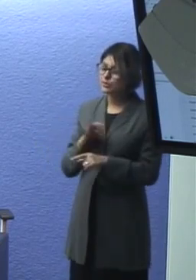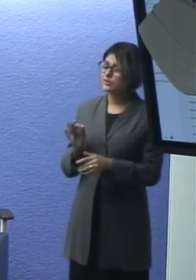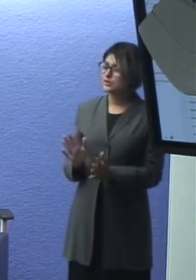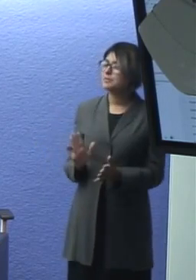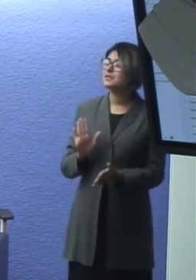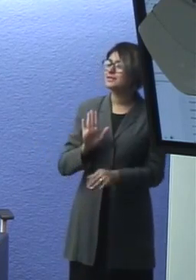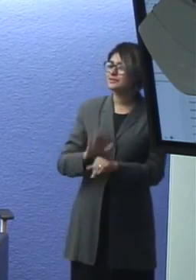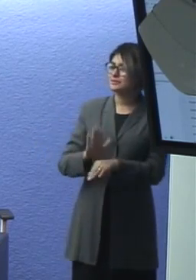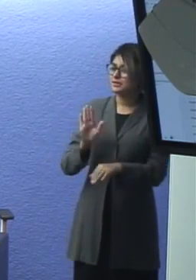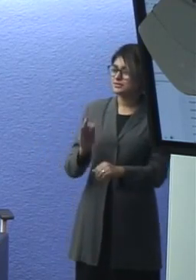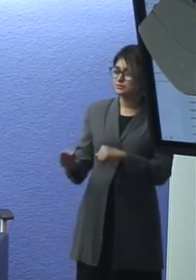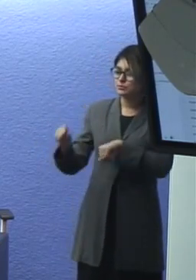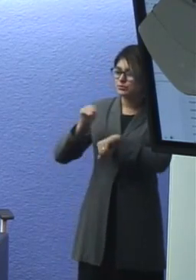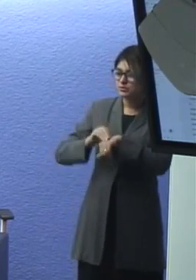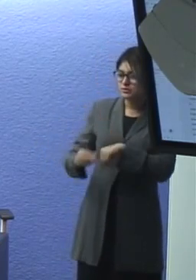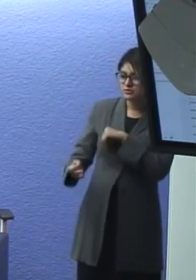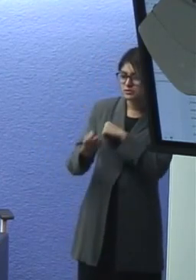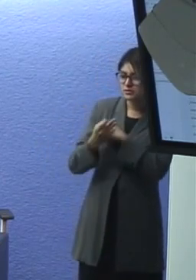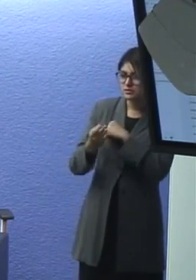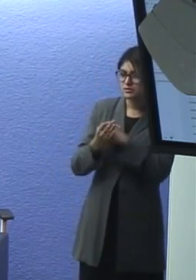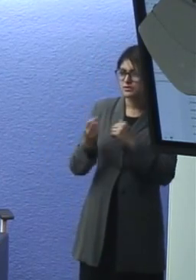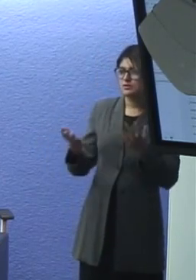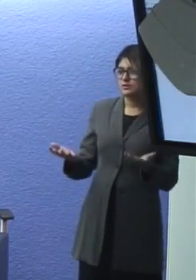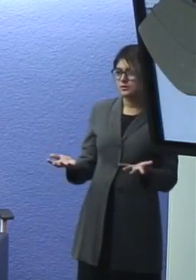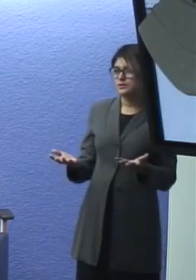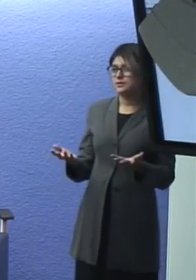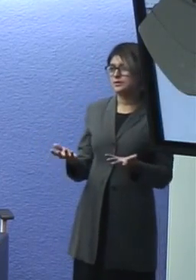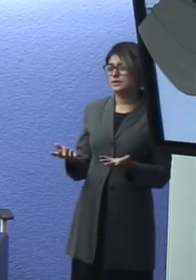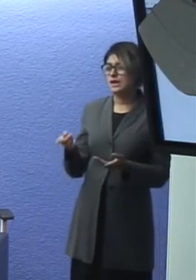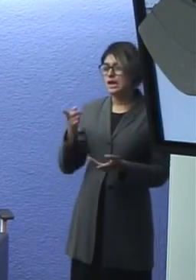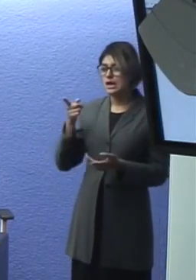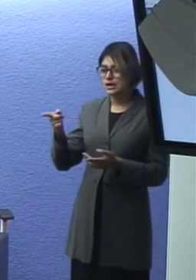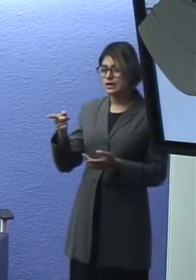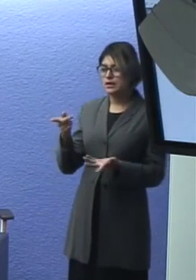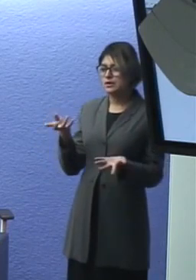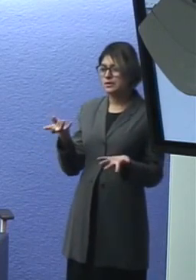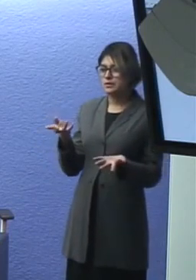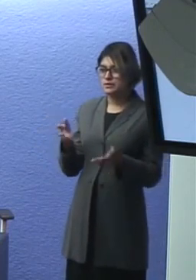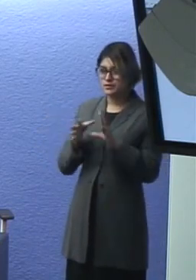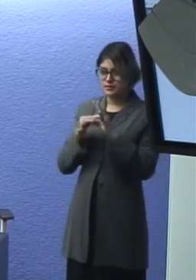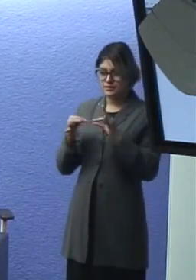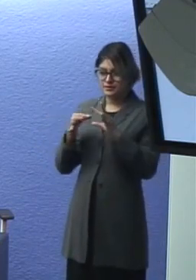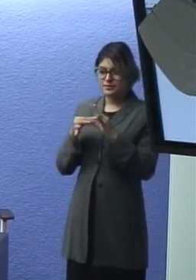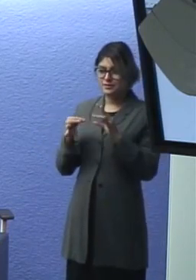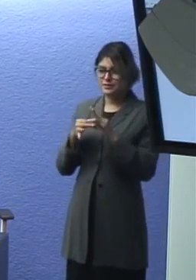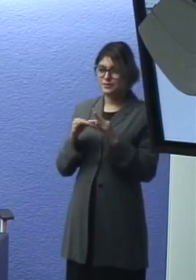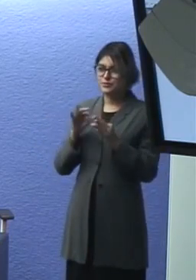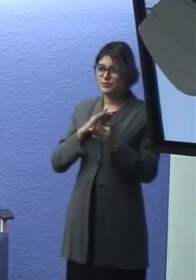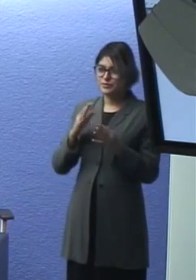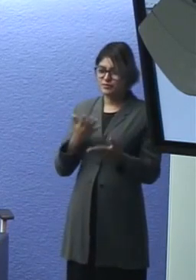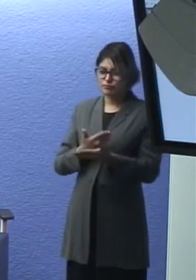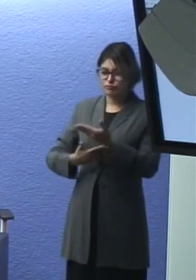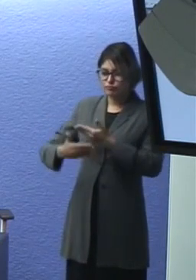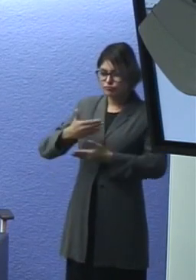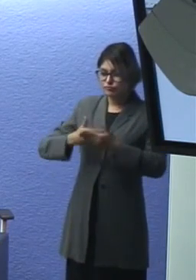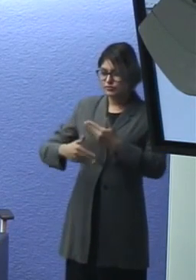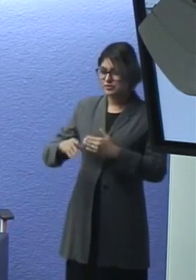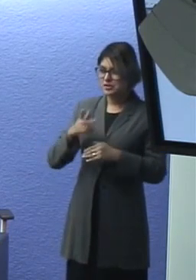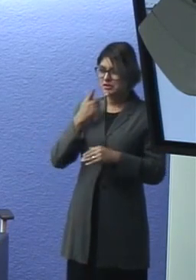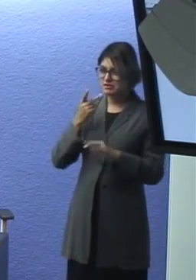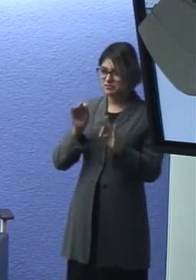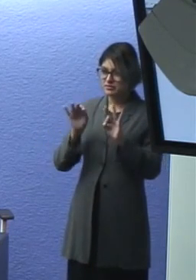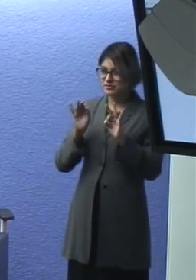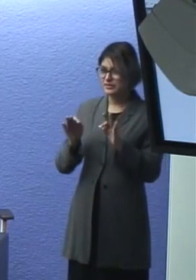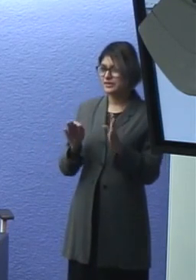¿no? Porque precisamente con ella habríamos encontrado esta combinación muy interesante, como la